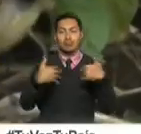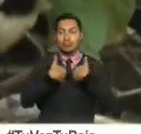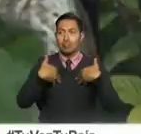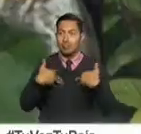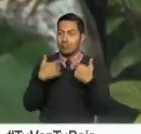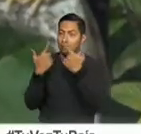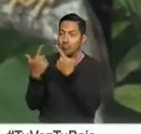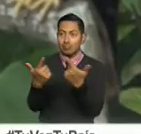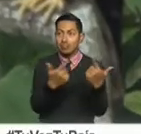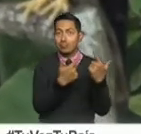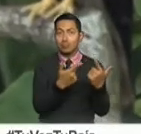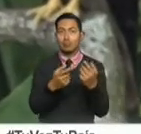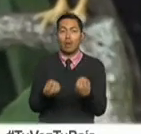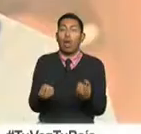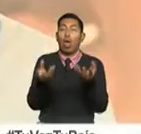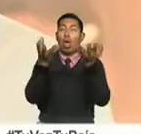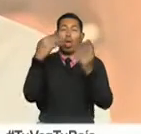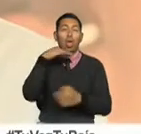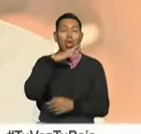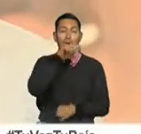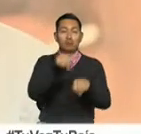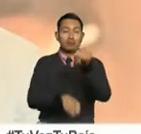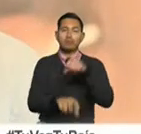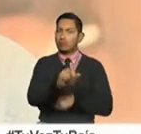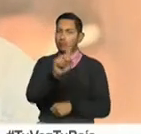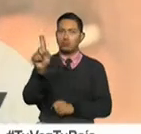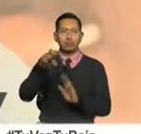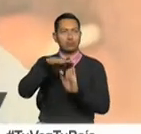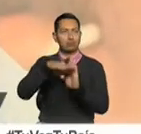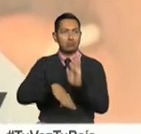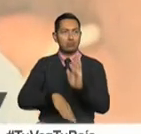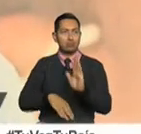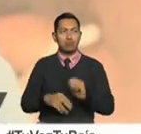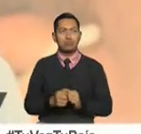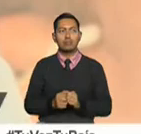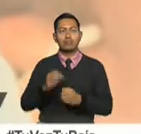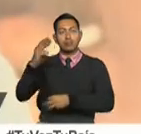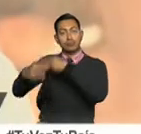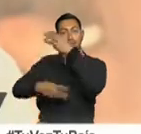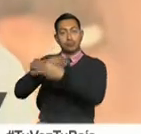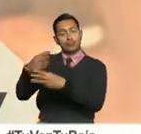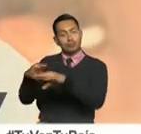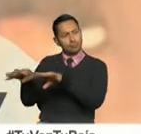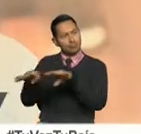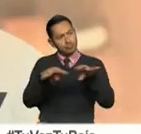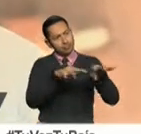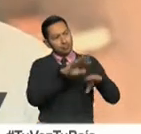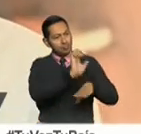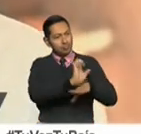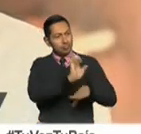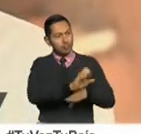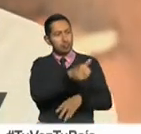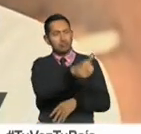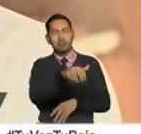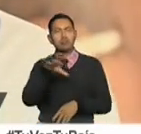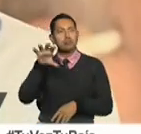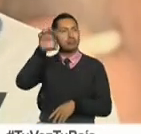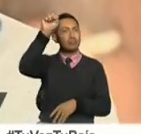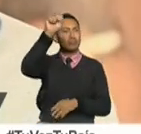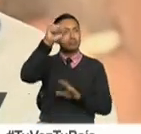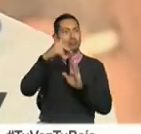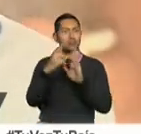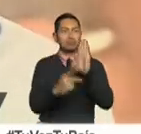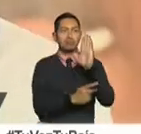emisiones de gases de efecto invernadero. Los ojos del mundo están puestos sobre el Ecuador y el éxito de este